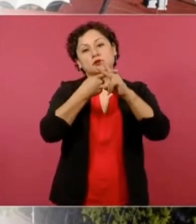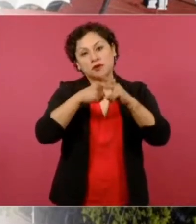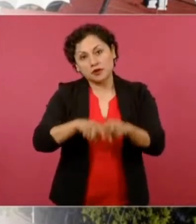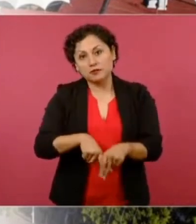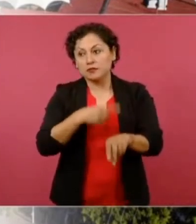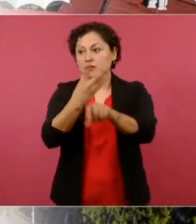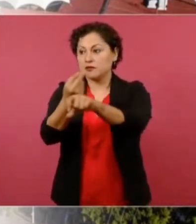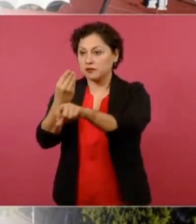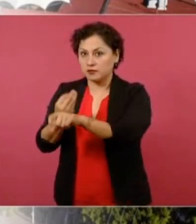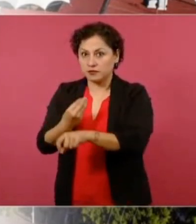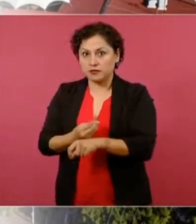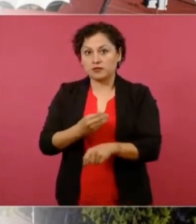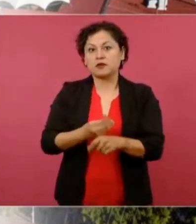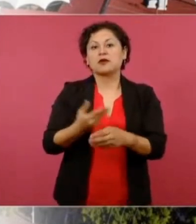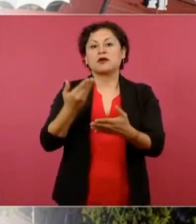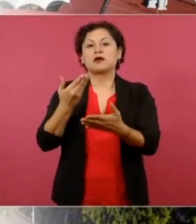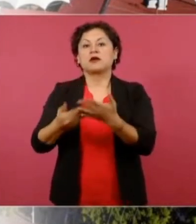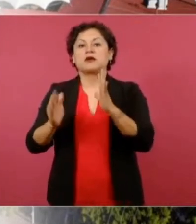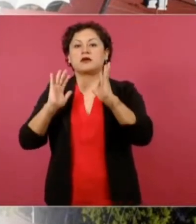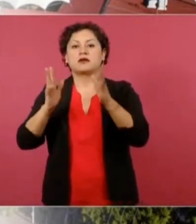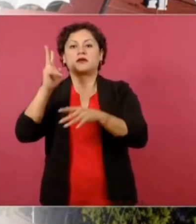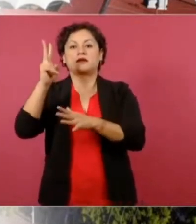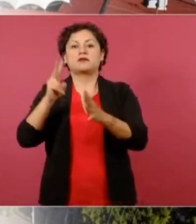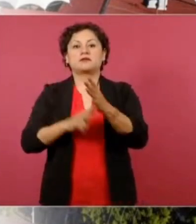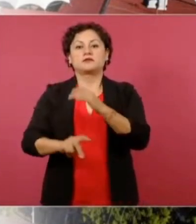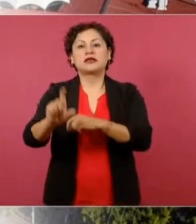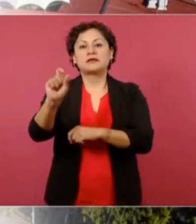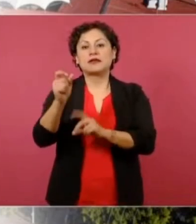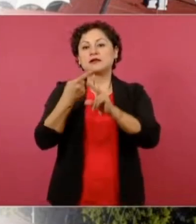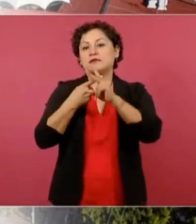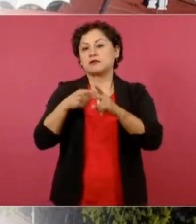en operaciones en 2020. Perdón, voy a tomar tantita agua.